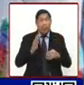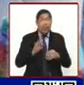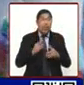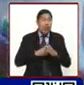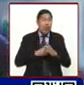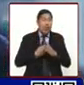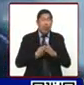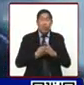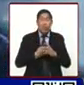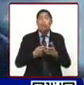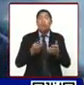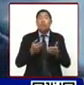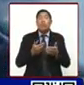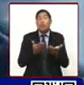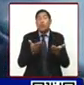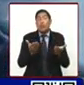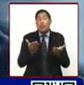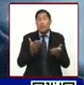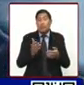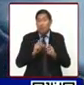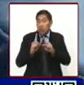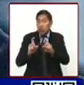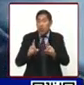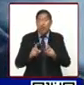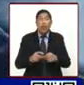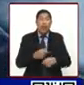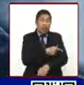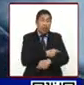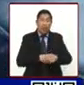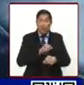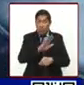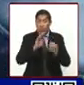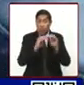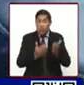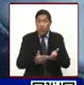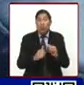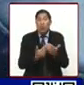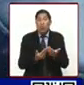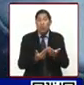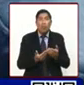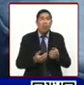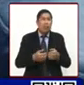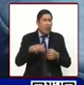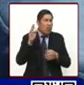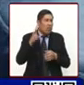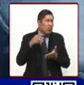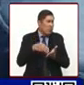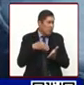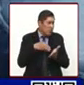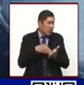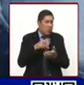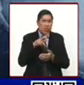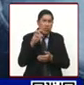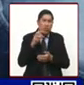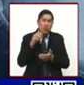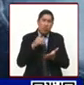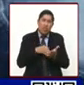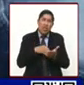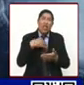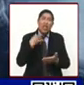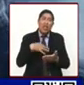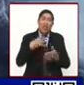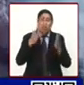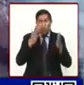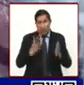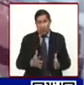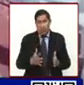desembolsar 477 millones de bolivianos para el pago de este beneficio a cada uno de los más de 2.300.000 estudiantes